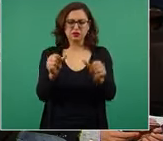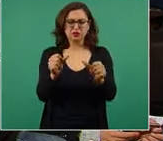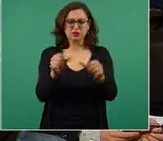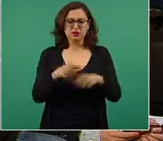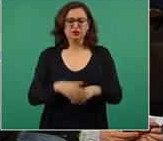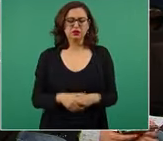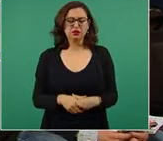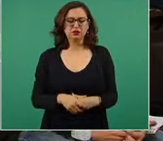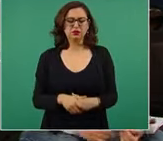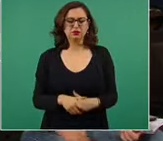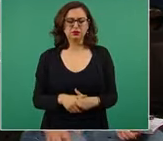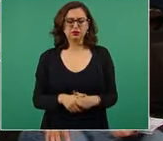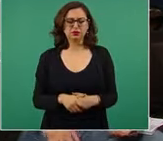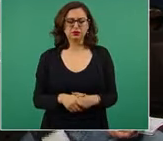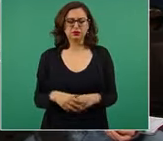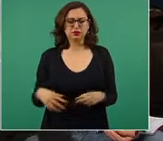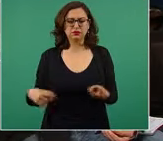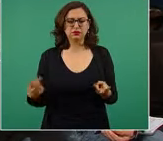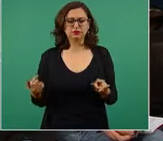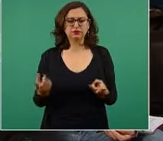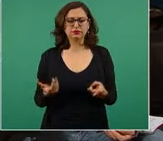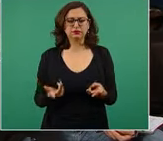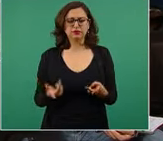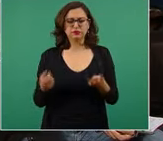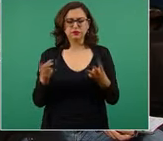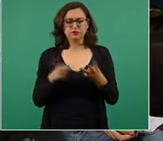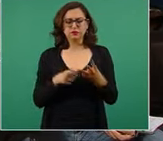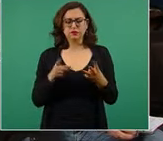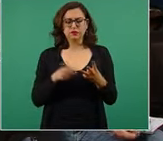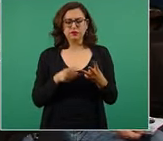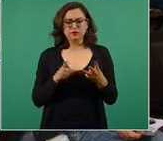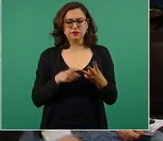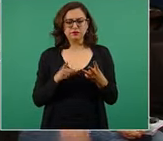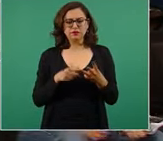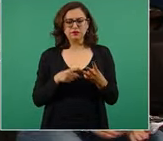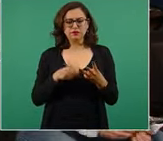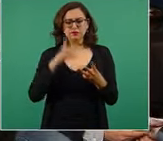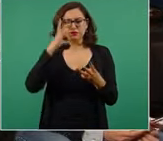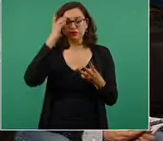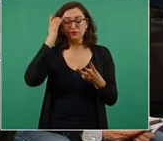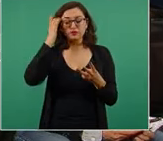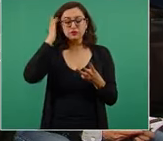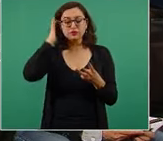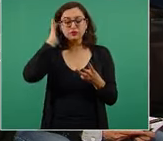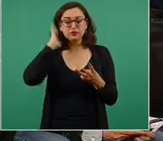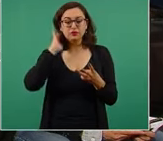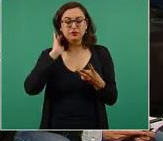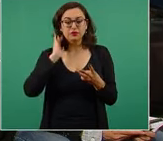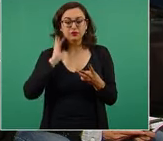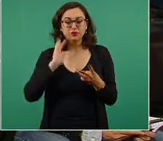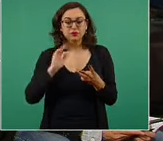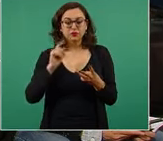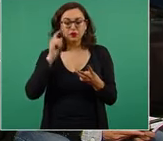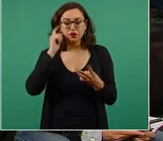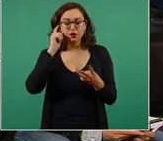tener un auxilio ahí. El tercer punto es APICAM.